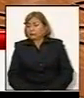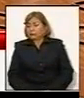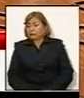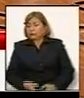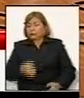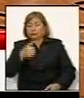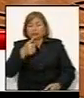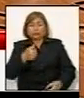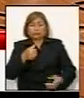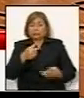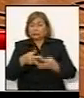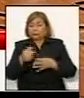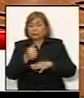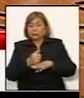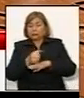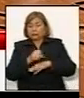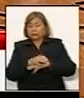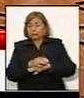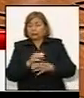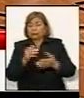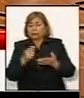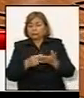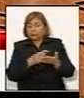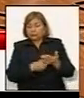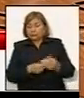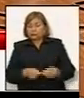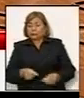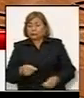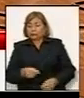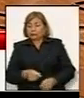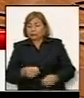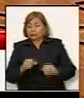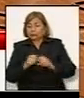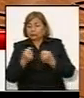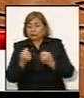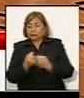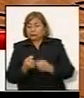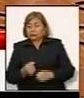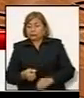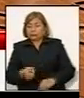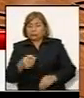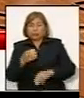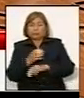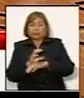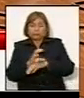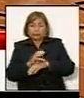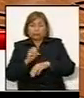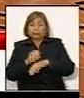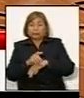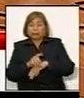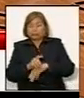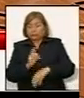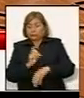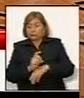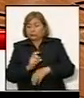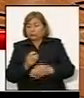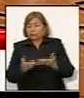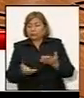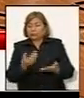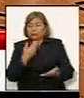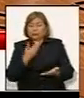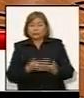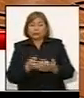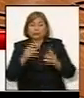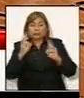directora asesora consultora encargada en realidad de consultoras y vive el nombre